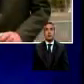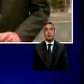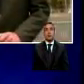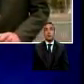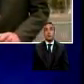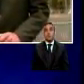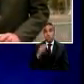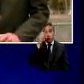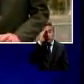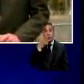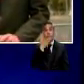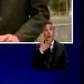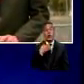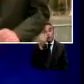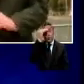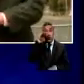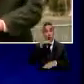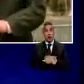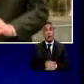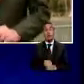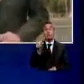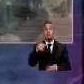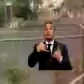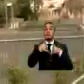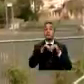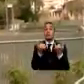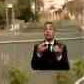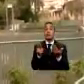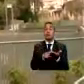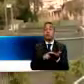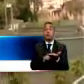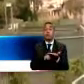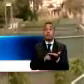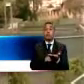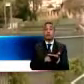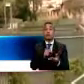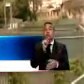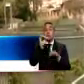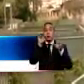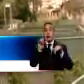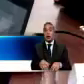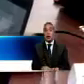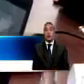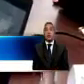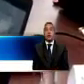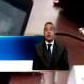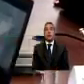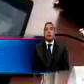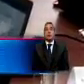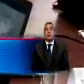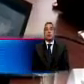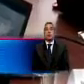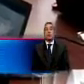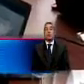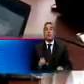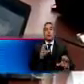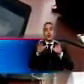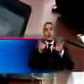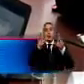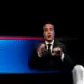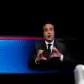Hola, ¿qué tal? ¿Cómo están? Muy buenas tardes. Sí, continúa aún la comparecencia del señor Secretario General de Comunicación de la